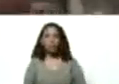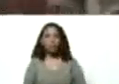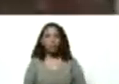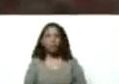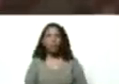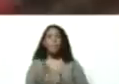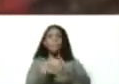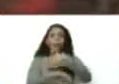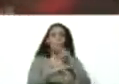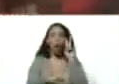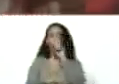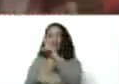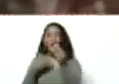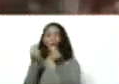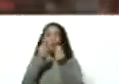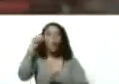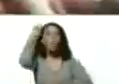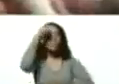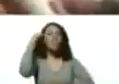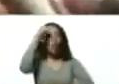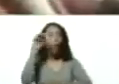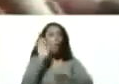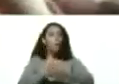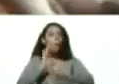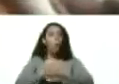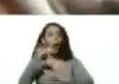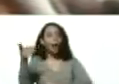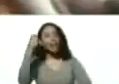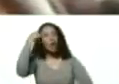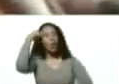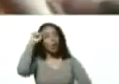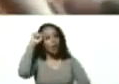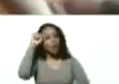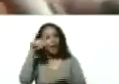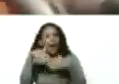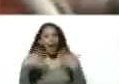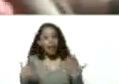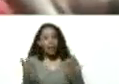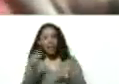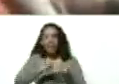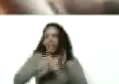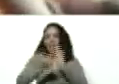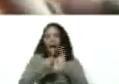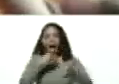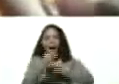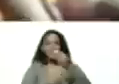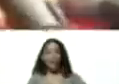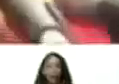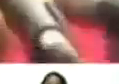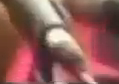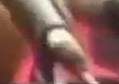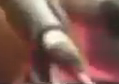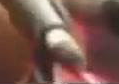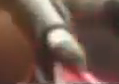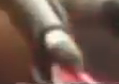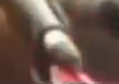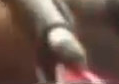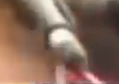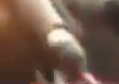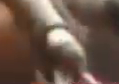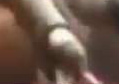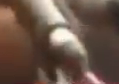Vamos a ver un video, porque recordar es hacer patria. Vamos a ver un video.